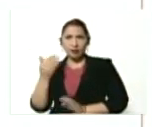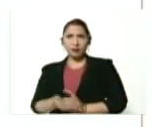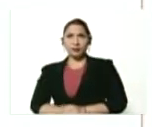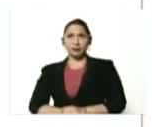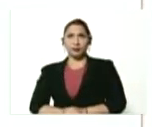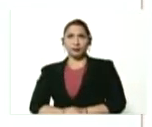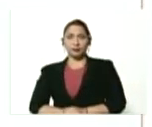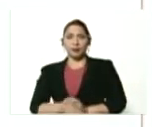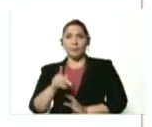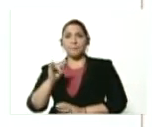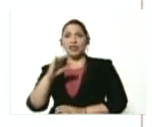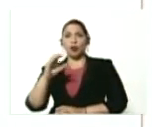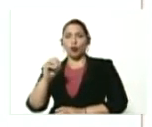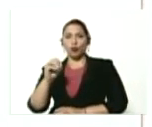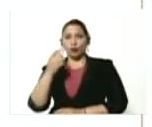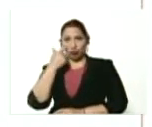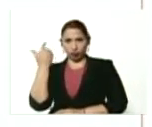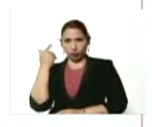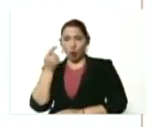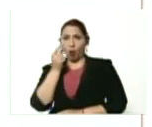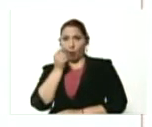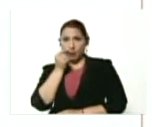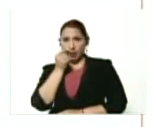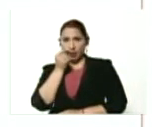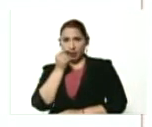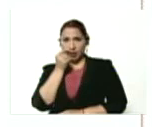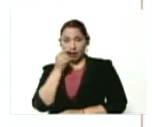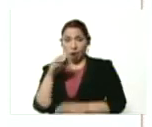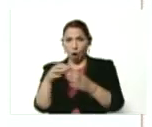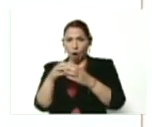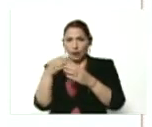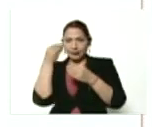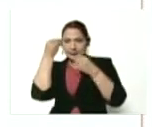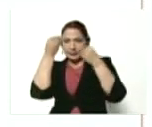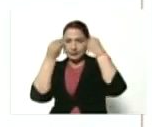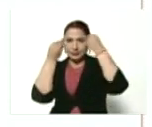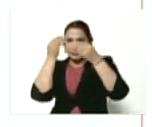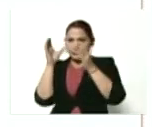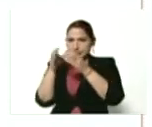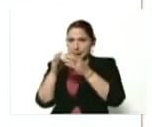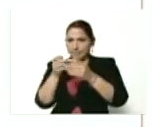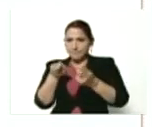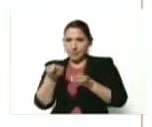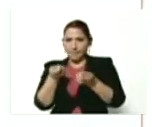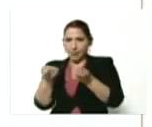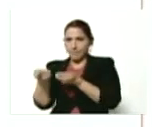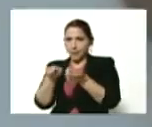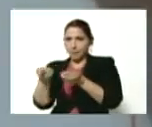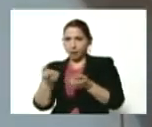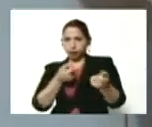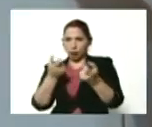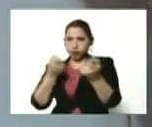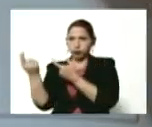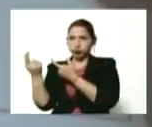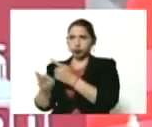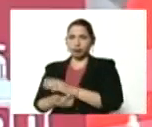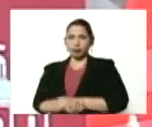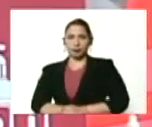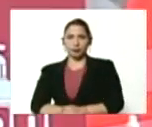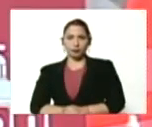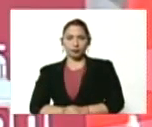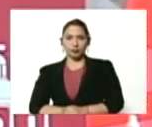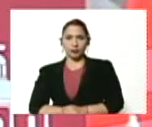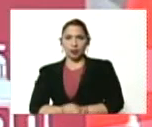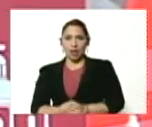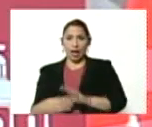Pico. Este es el organizador, el coordinador operativo y logístico del